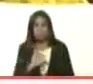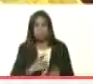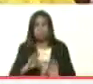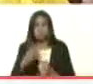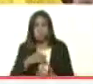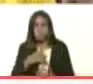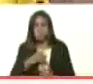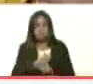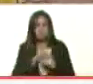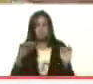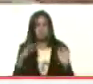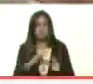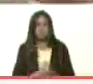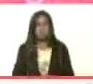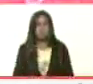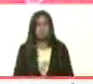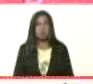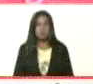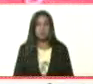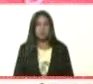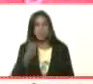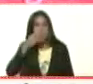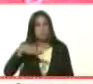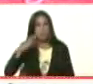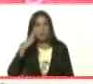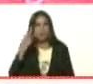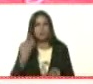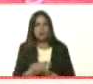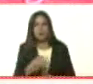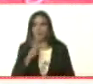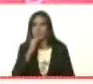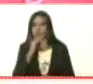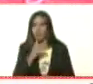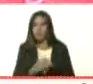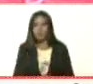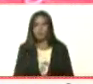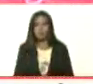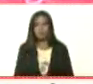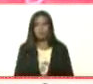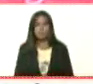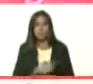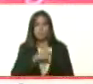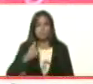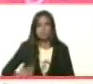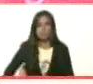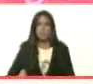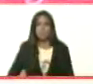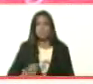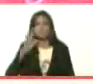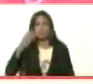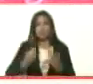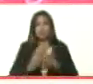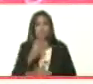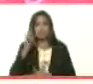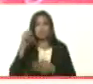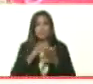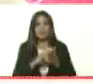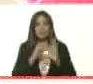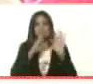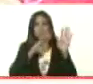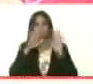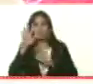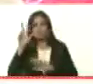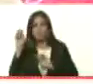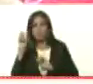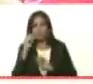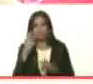el pueblo no lo creerá. Deng Xiaoping, 5 de mayo de 1980. Ahí les